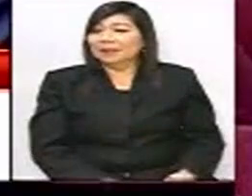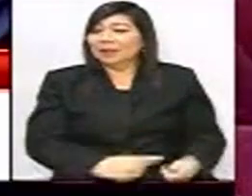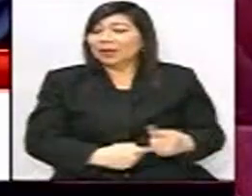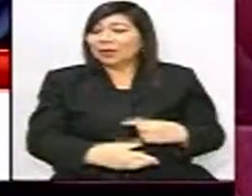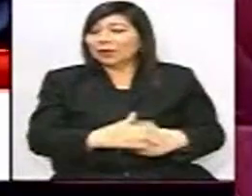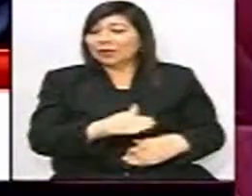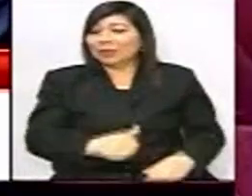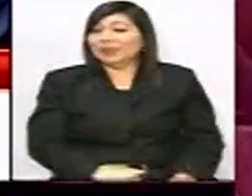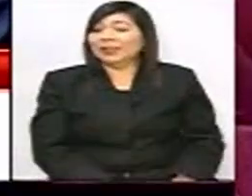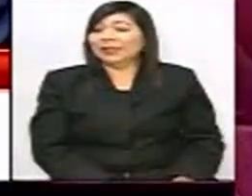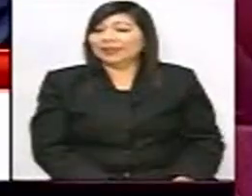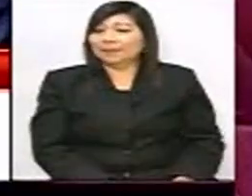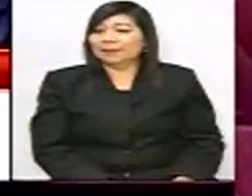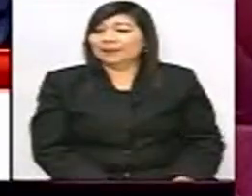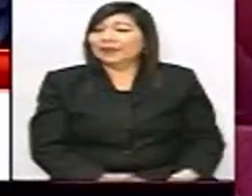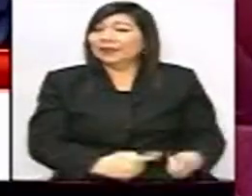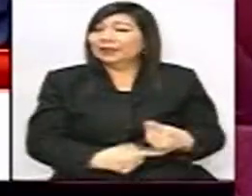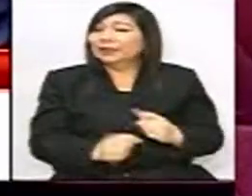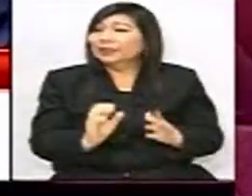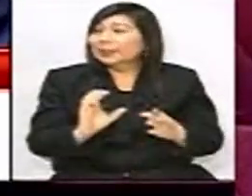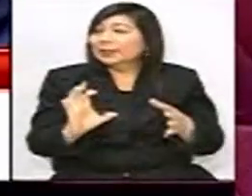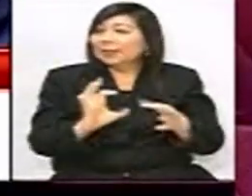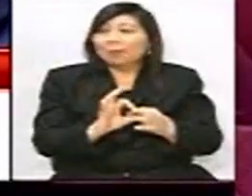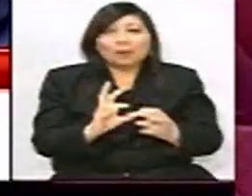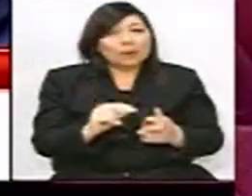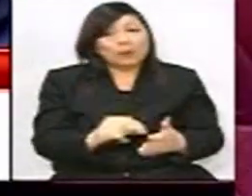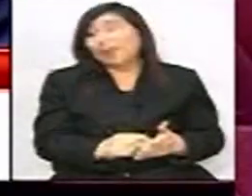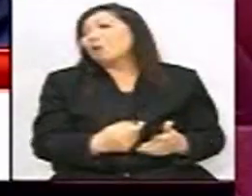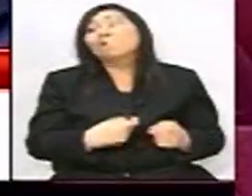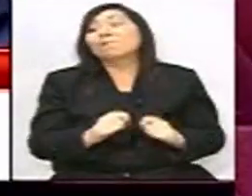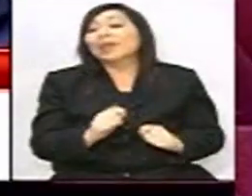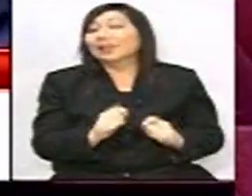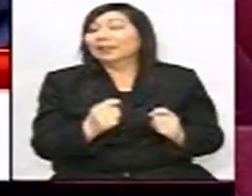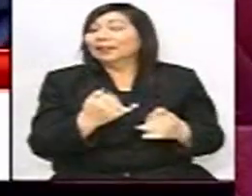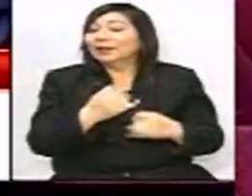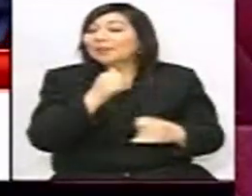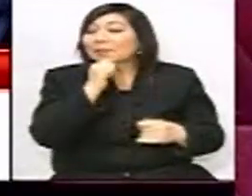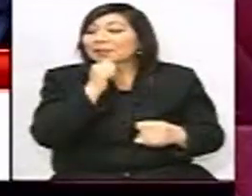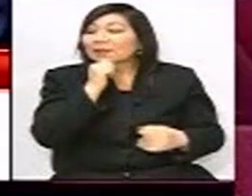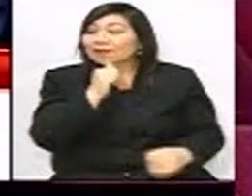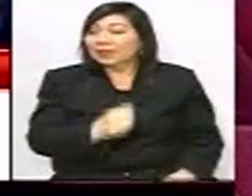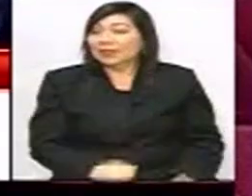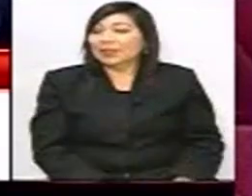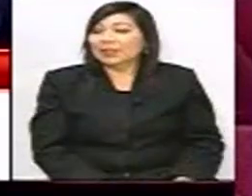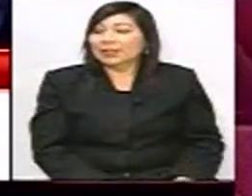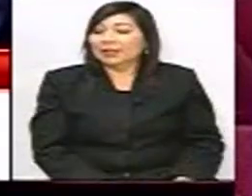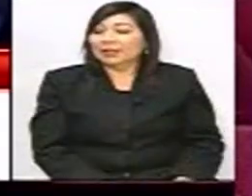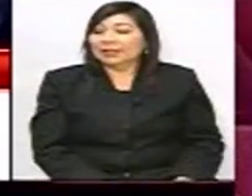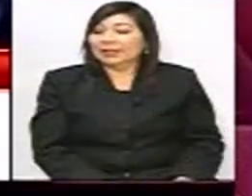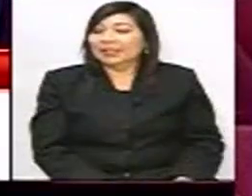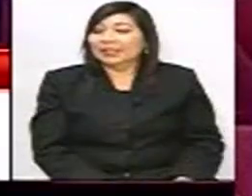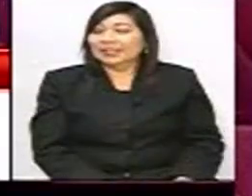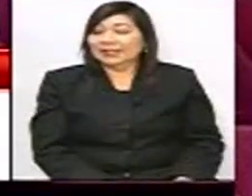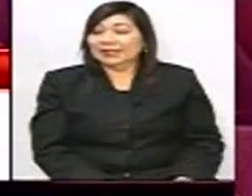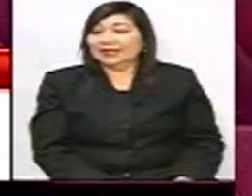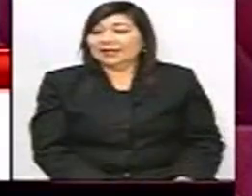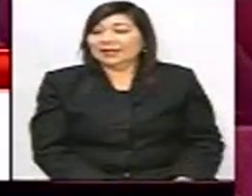cambio de socio estratégico. Repito, cambio de socio estratégico. No ha autorizado la venta, que es un tema entre privados.